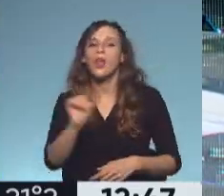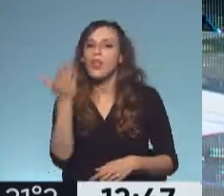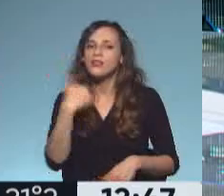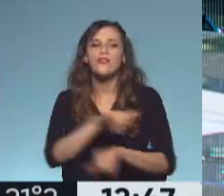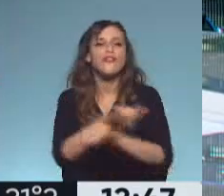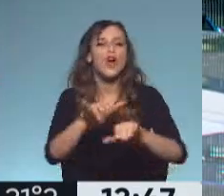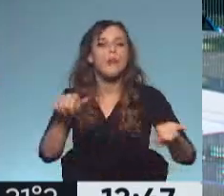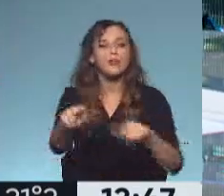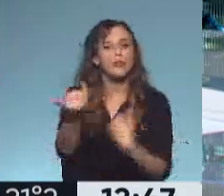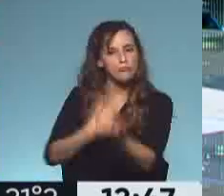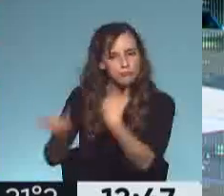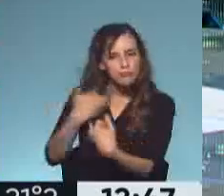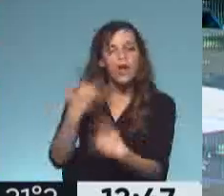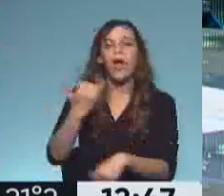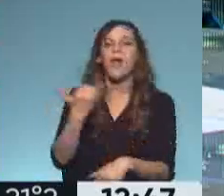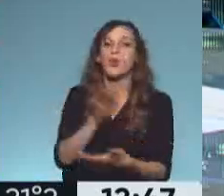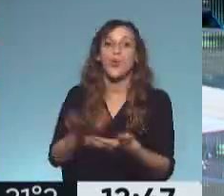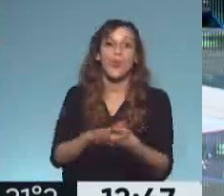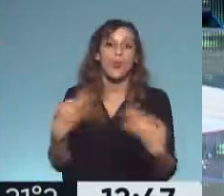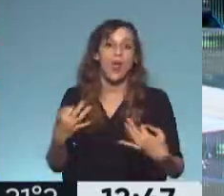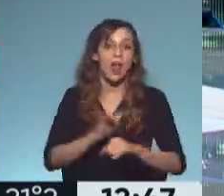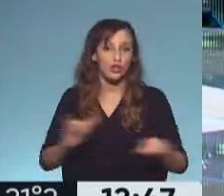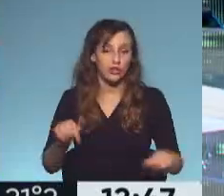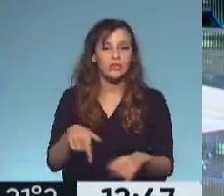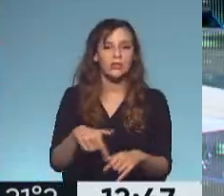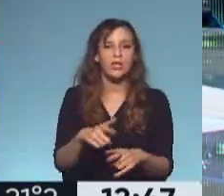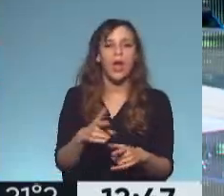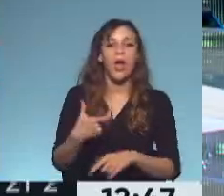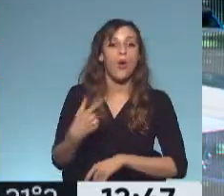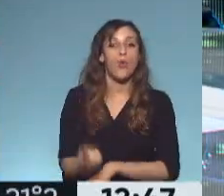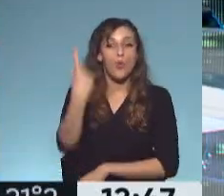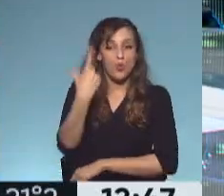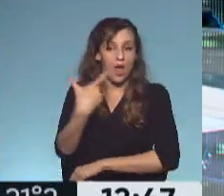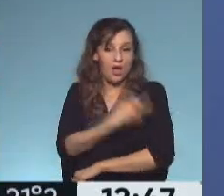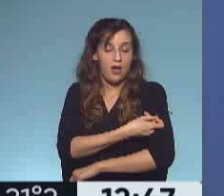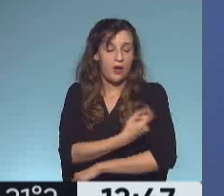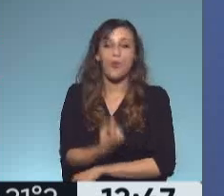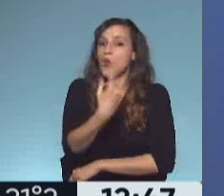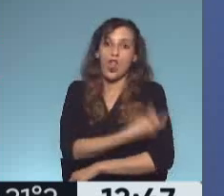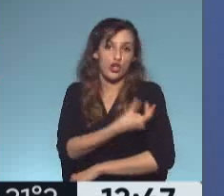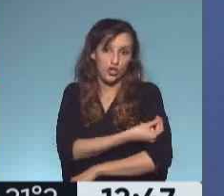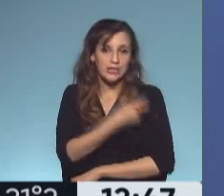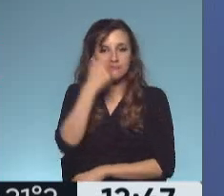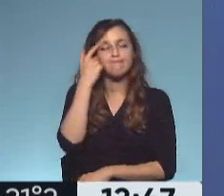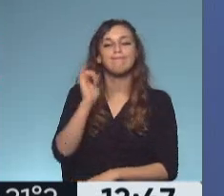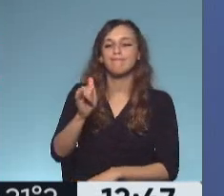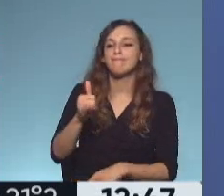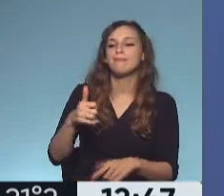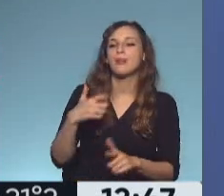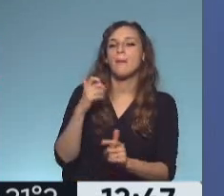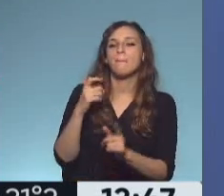allí los científicos indicaron, anunciaron, es una muy buena noticia, la elaboración de esta vacuna de una sola dosis. Así es, desde el inicio de la pandemia